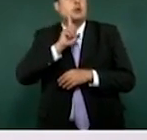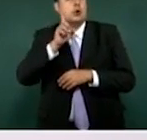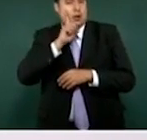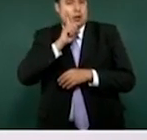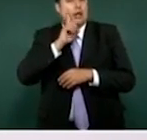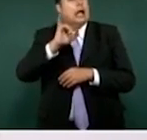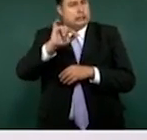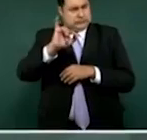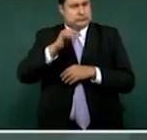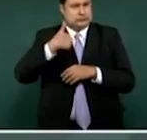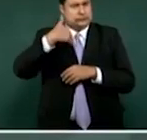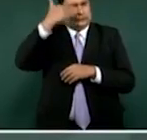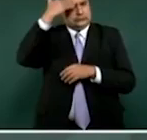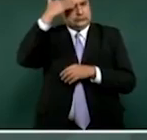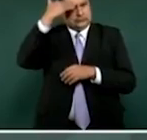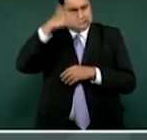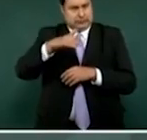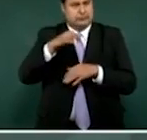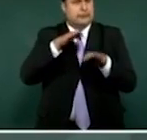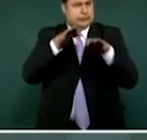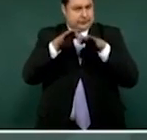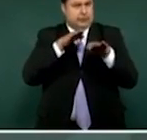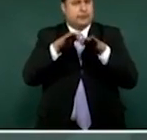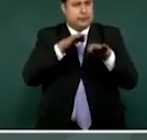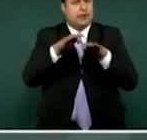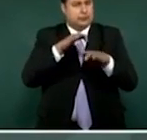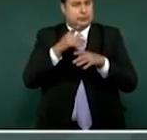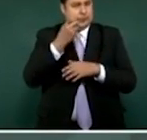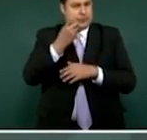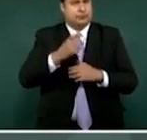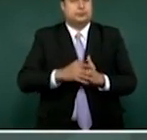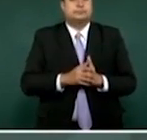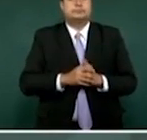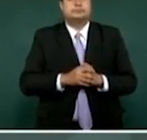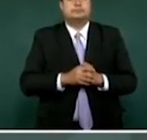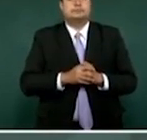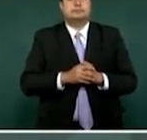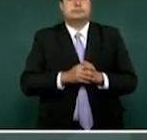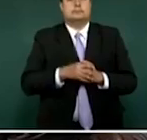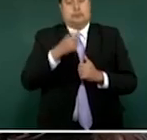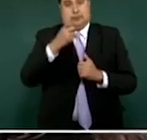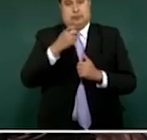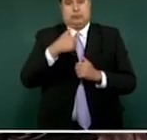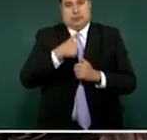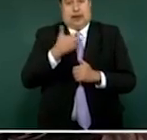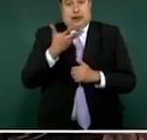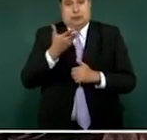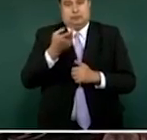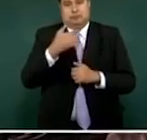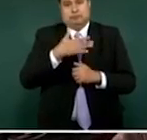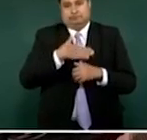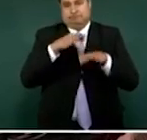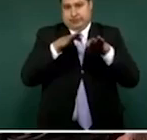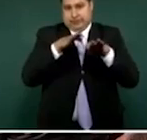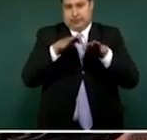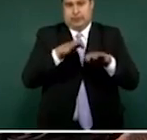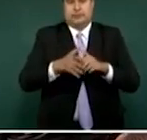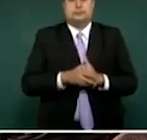no, estamos trabajando en eso. Es lo que hacemos.